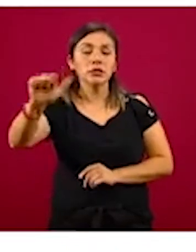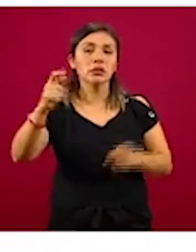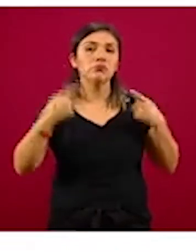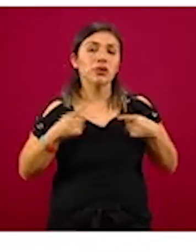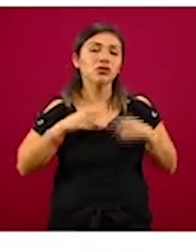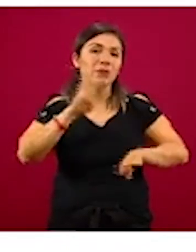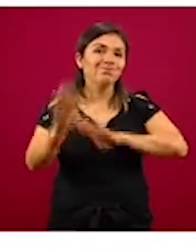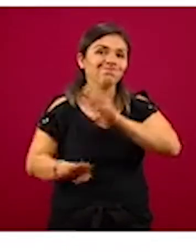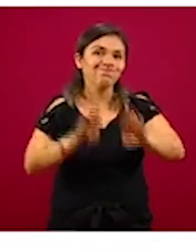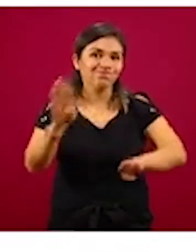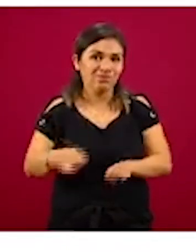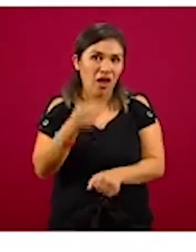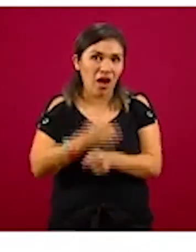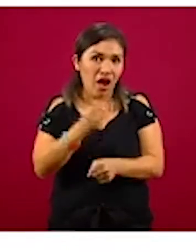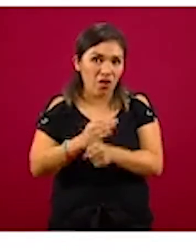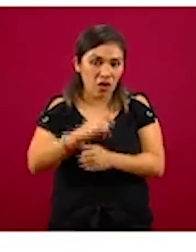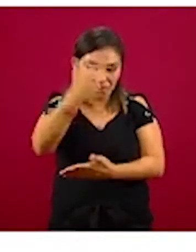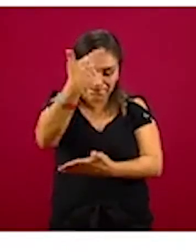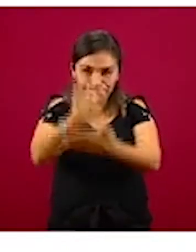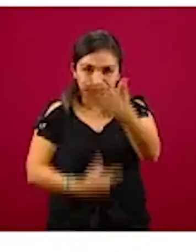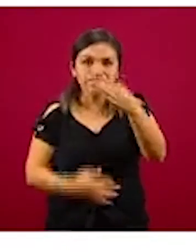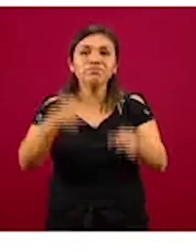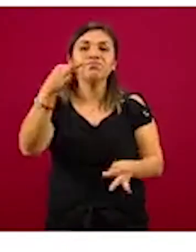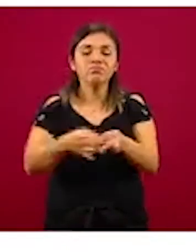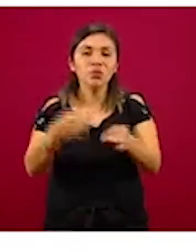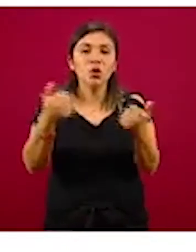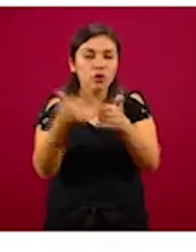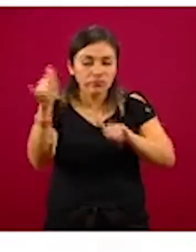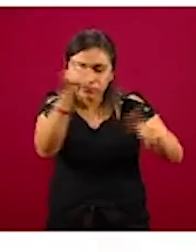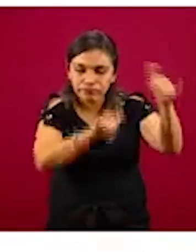Son 3.926 las defunciones